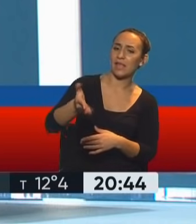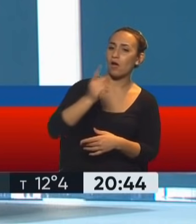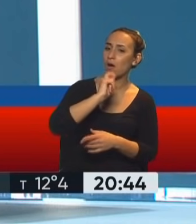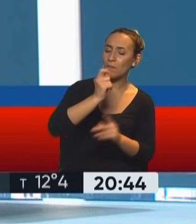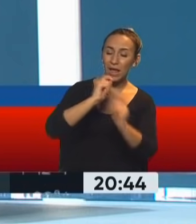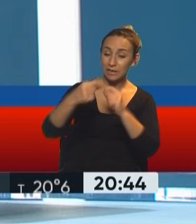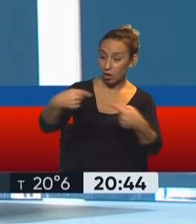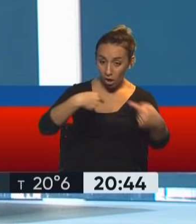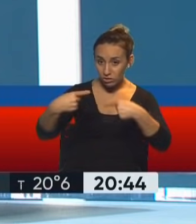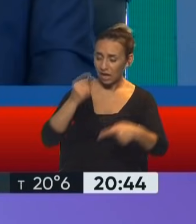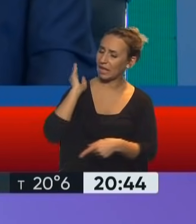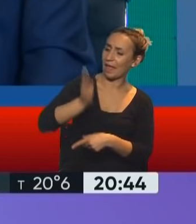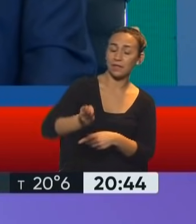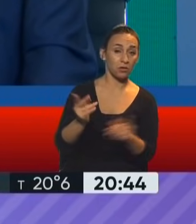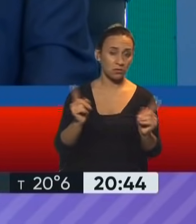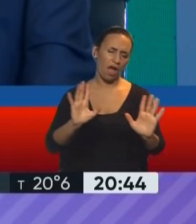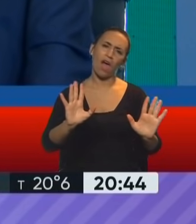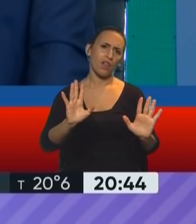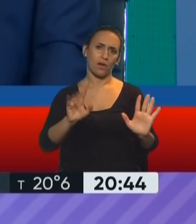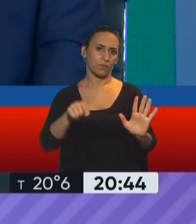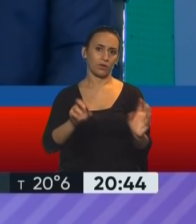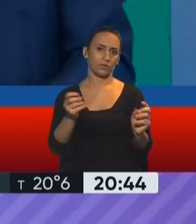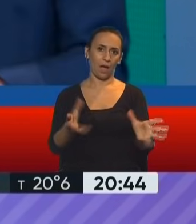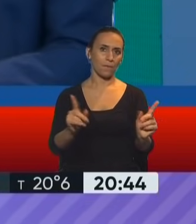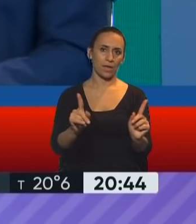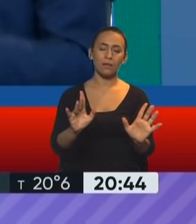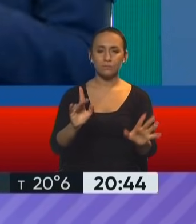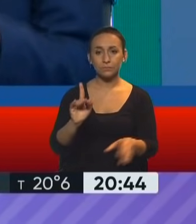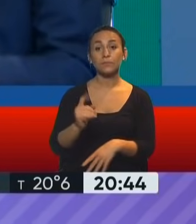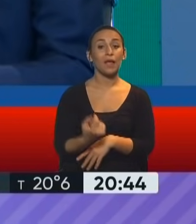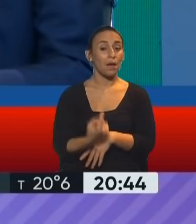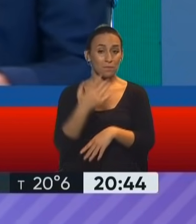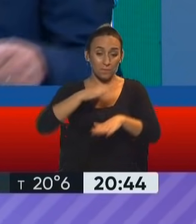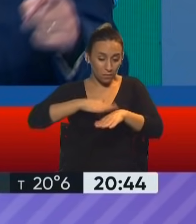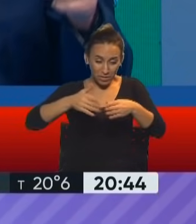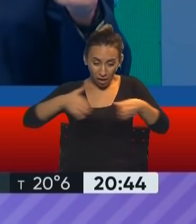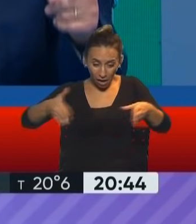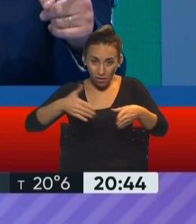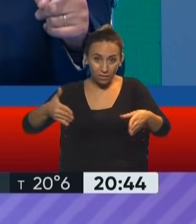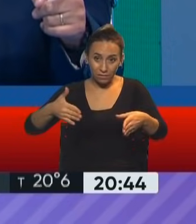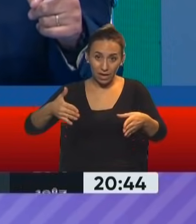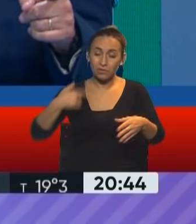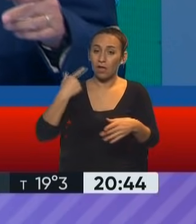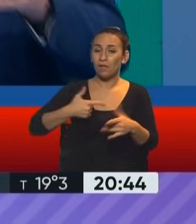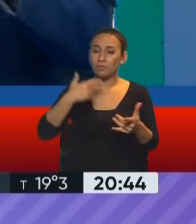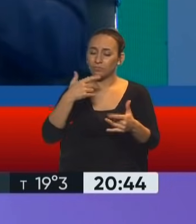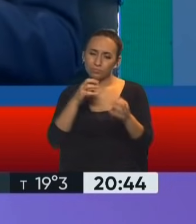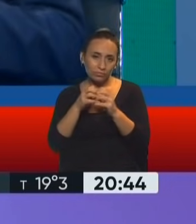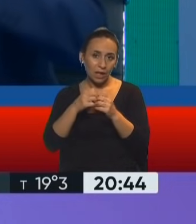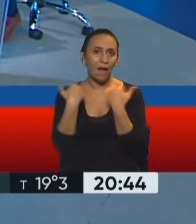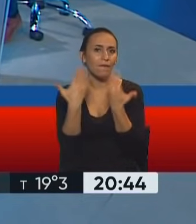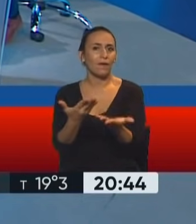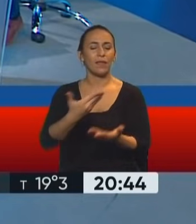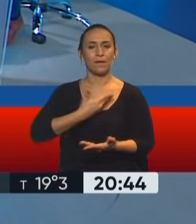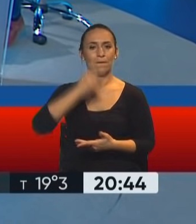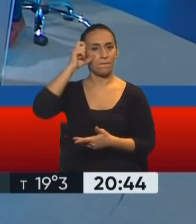fíjate, hoy en primera instancia se falló a favor de Eduardo Feynman, que entre otras